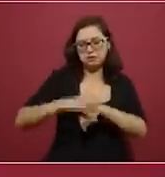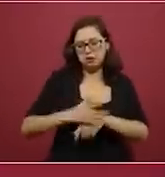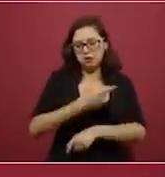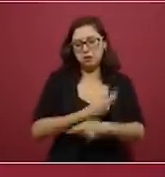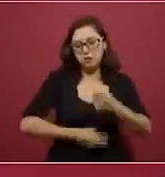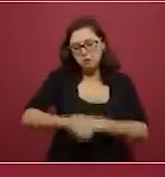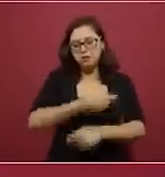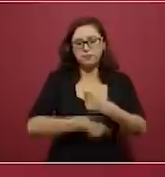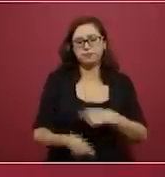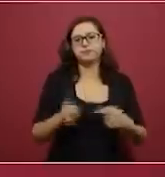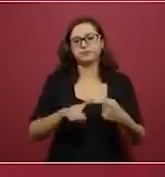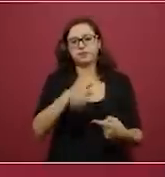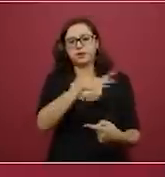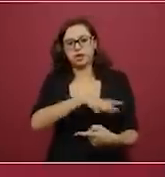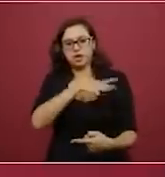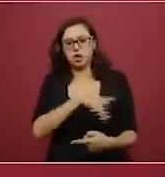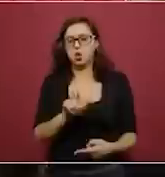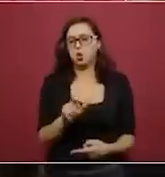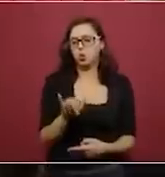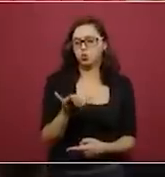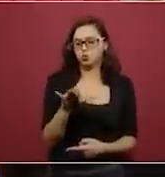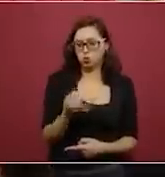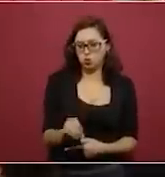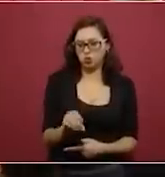del general lucio cuyo